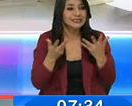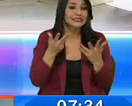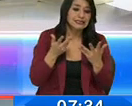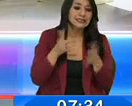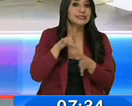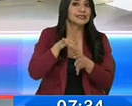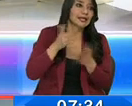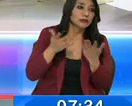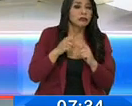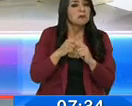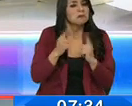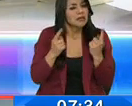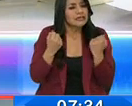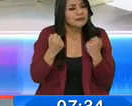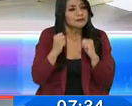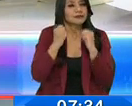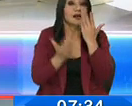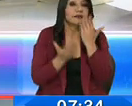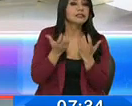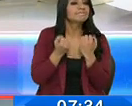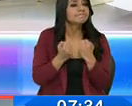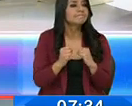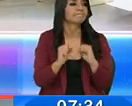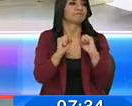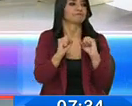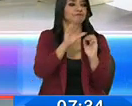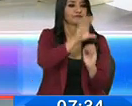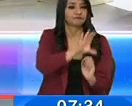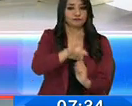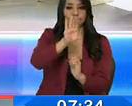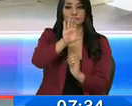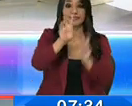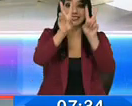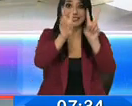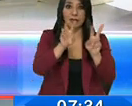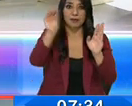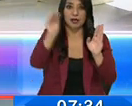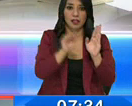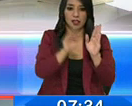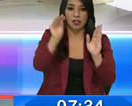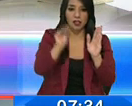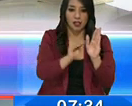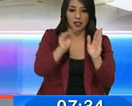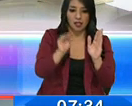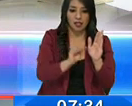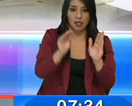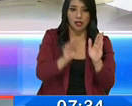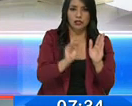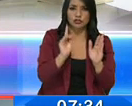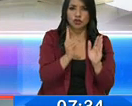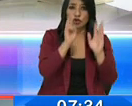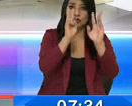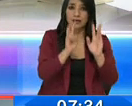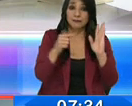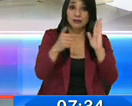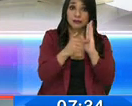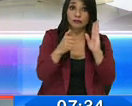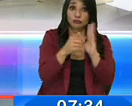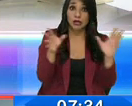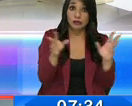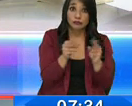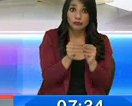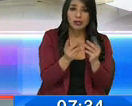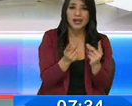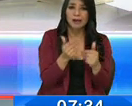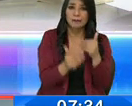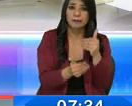riesgos, pero podríamos de alguna forma sacar estos temas y tratar de procesarlos en una manera